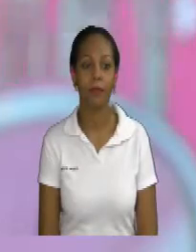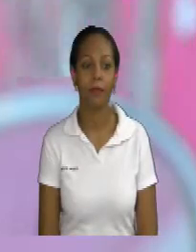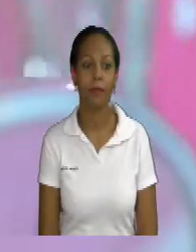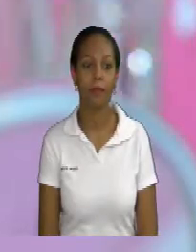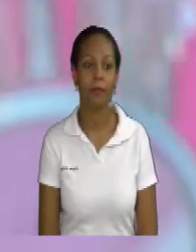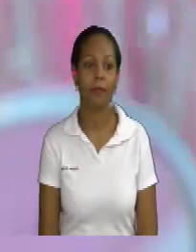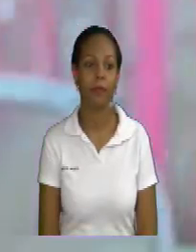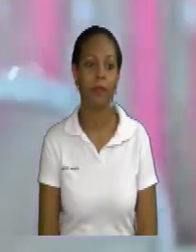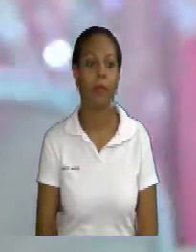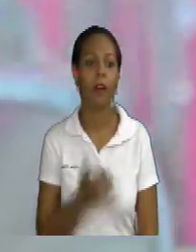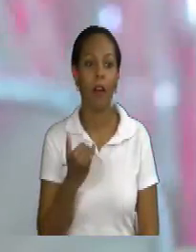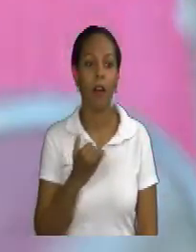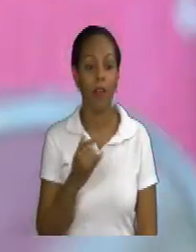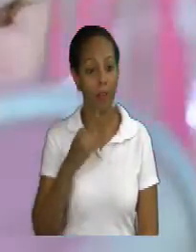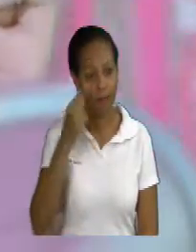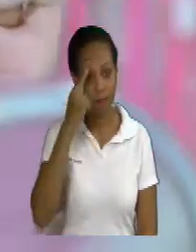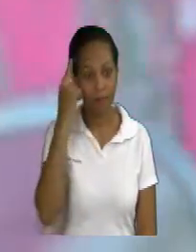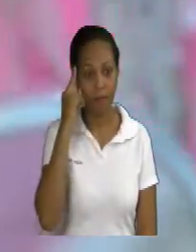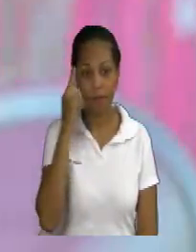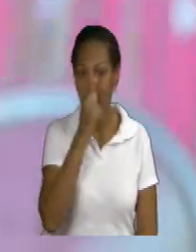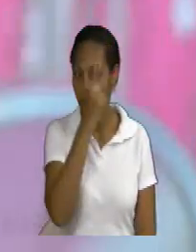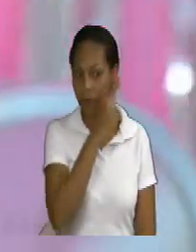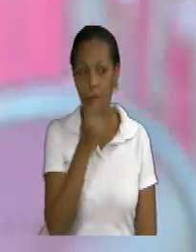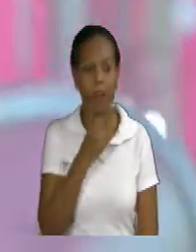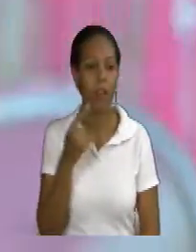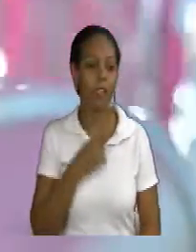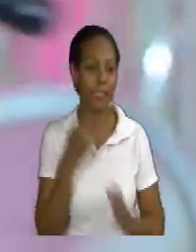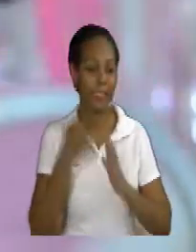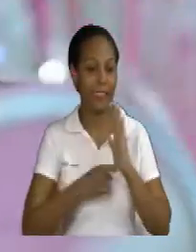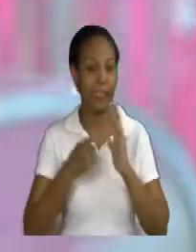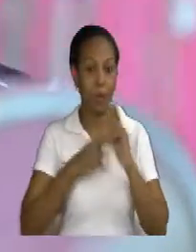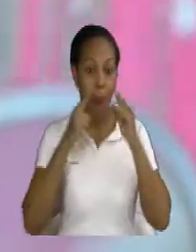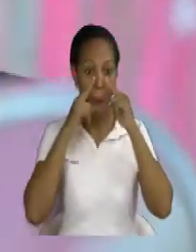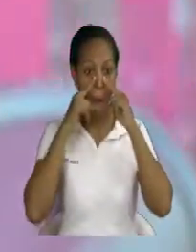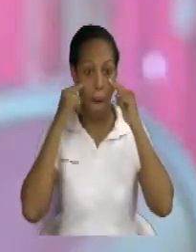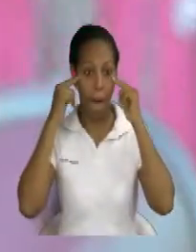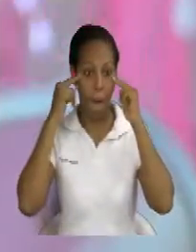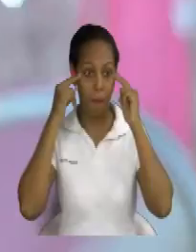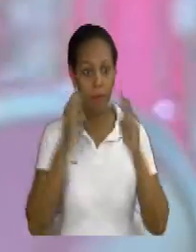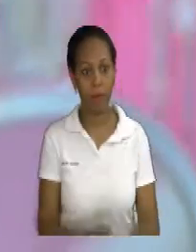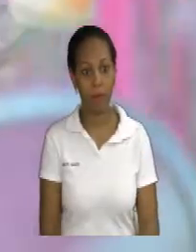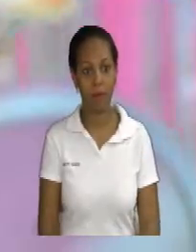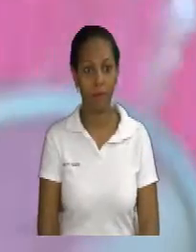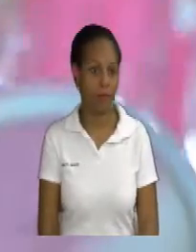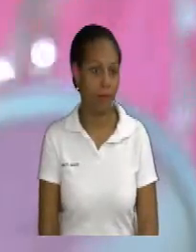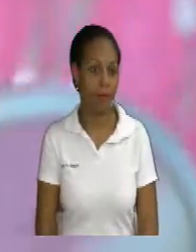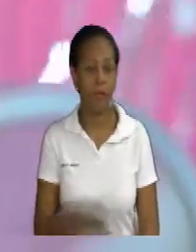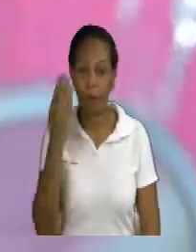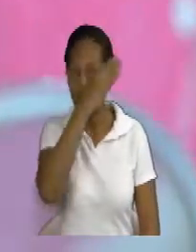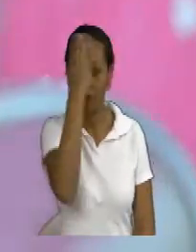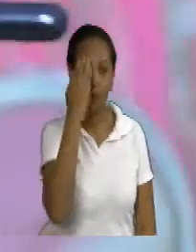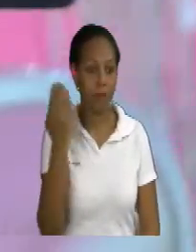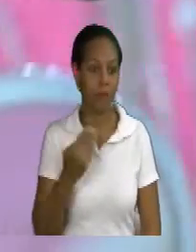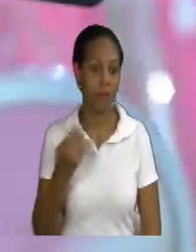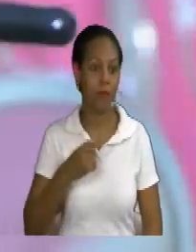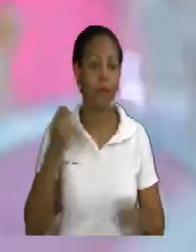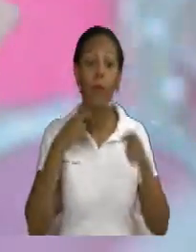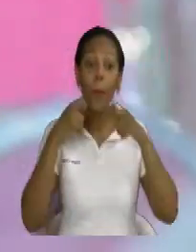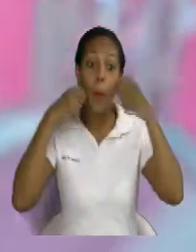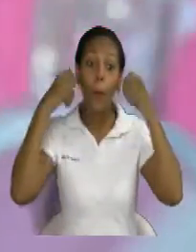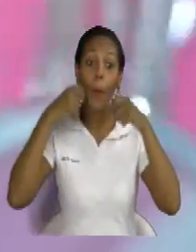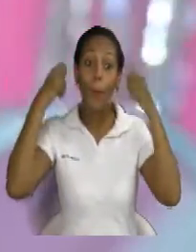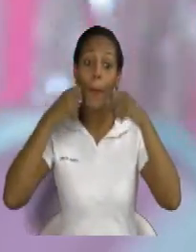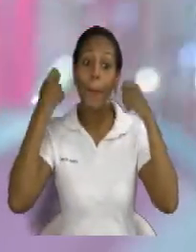Maquillamos nuestras cejas, aplicamos corrector de ojeras, base, polvo compacto, perfilamos nuestro rostro,